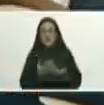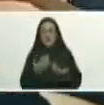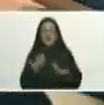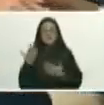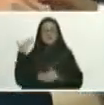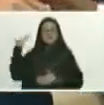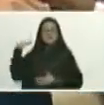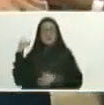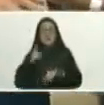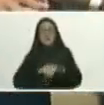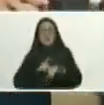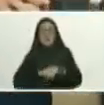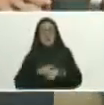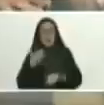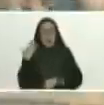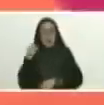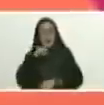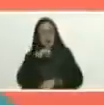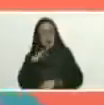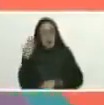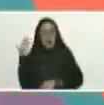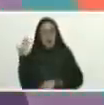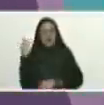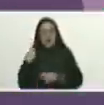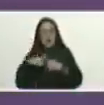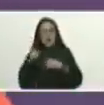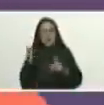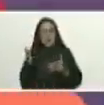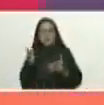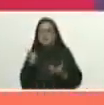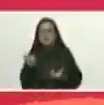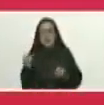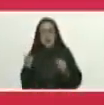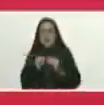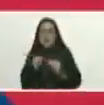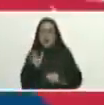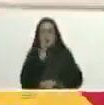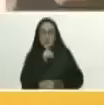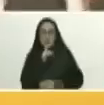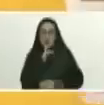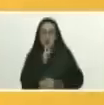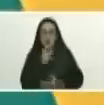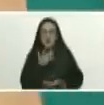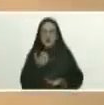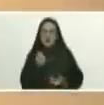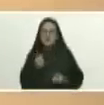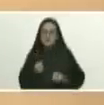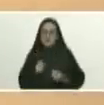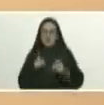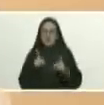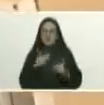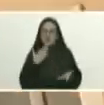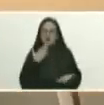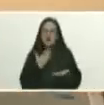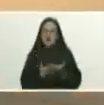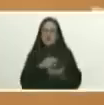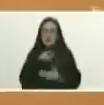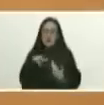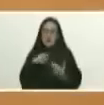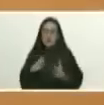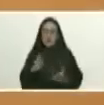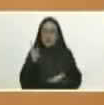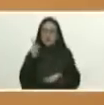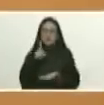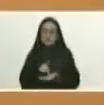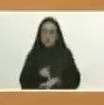época, en otra república, esto no hubiese sucedido y esto no hubiese sido posible. Pero aquí estamos, la revolución